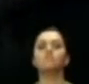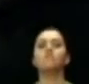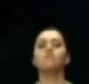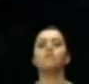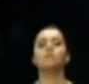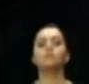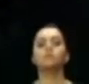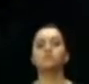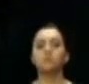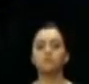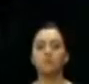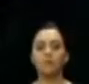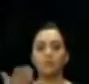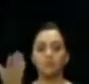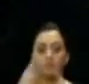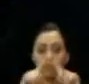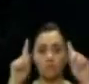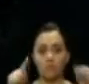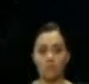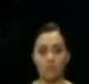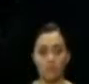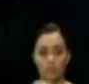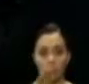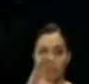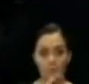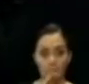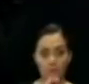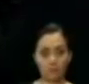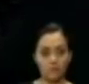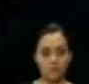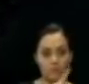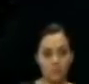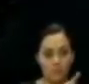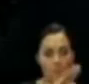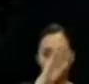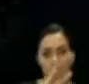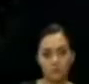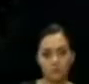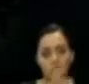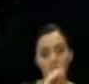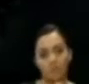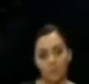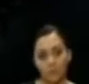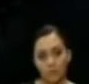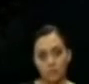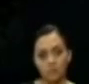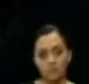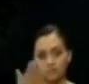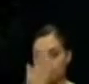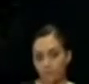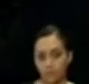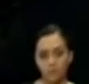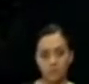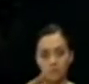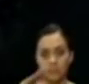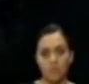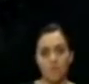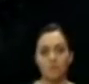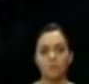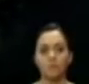un programa mediante la emisión de bonos con el Banco Central para la reducción o reliquidación de estas